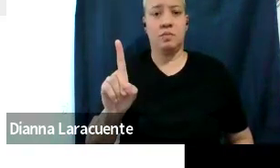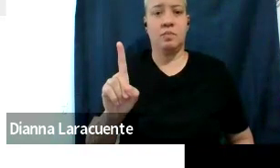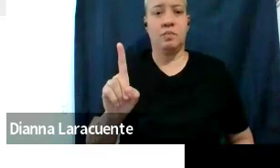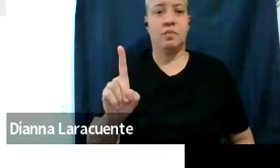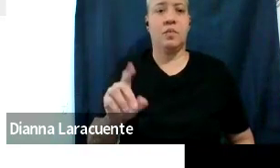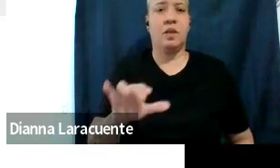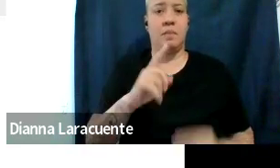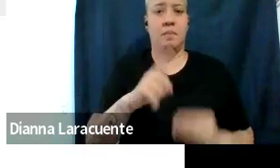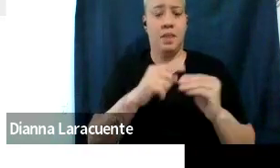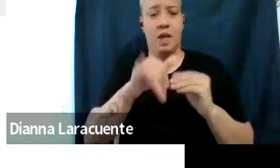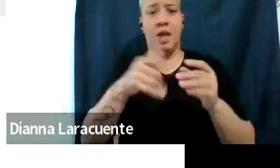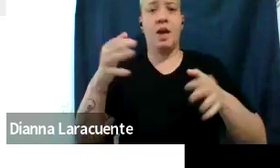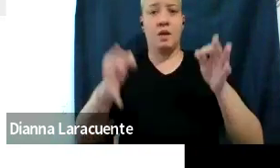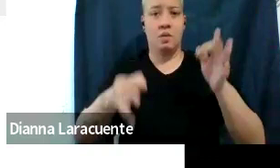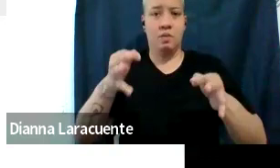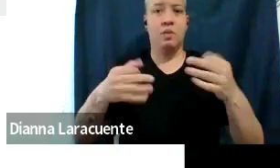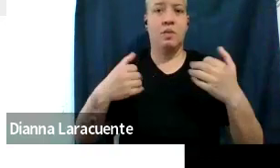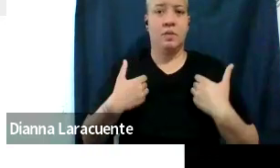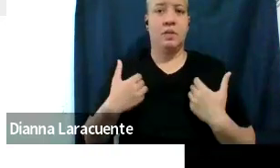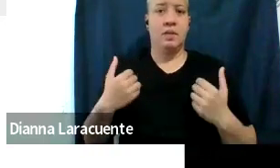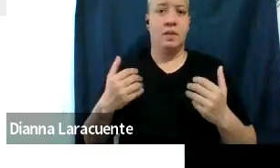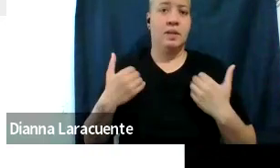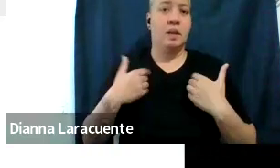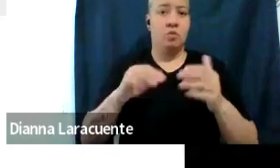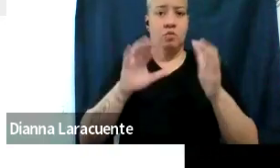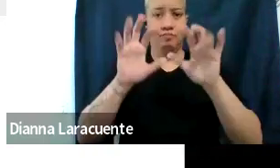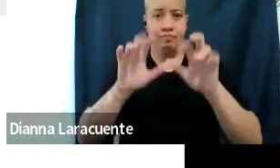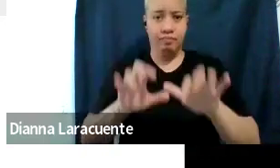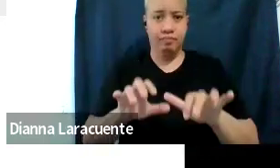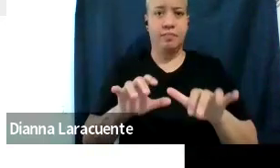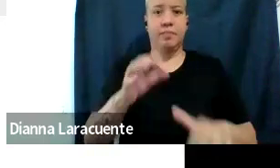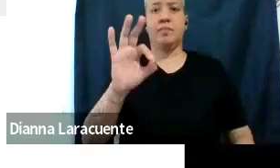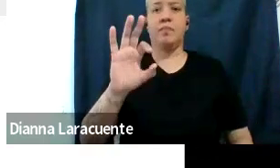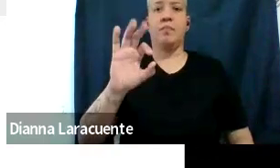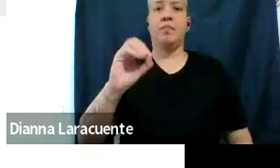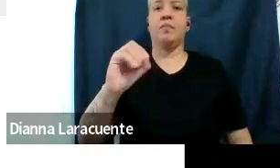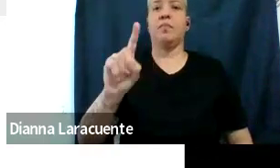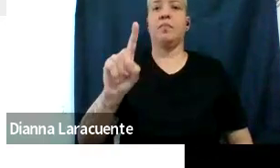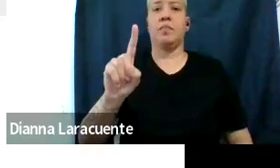juicio y tengo la transcripción del juicio del 1901. Sigue la foto.